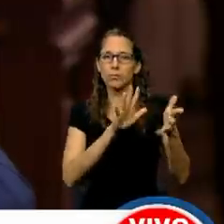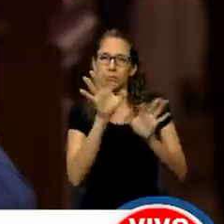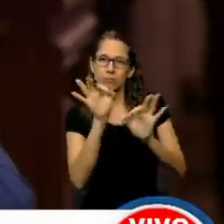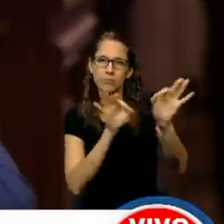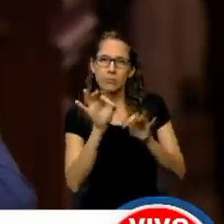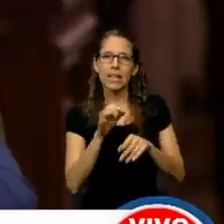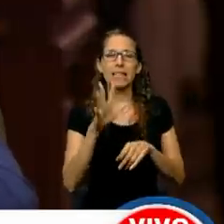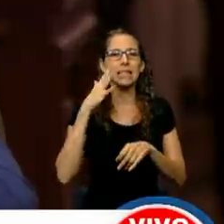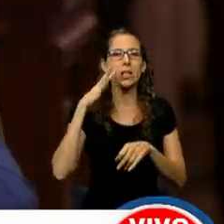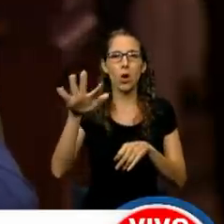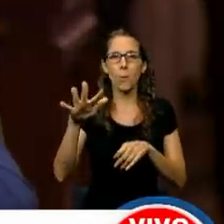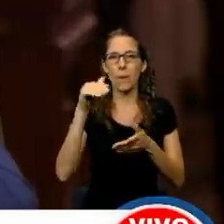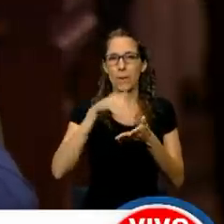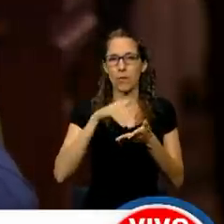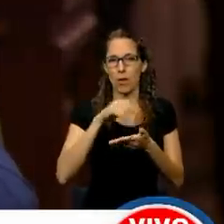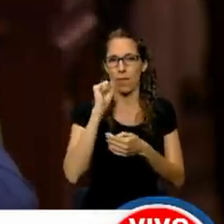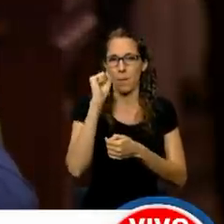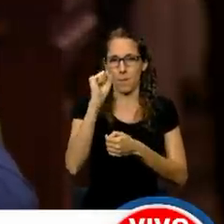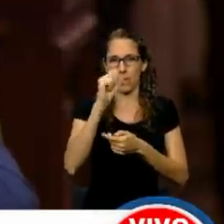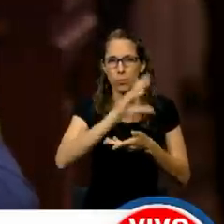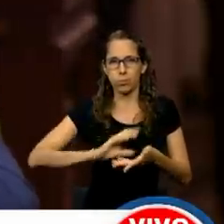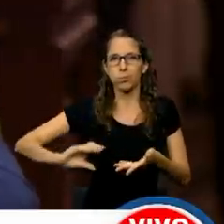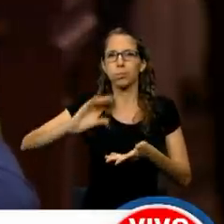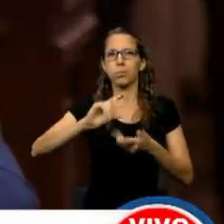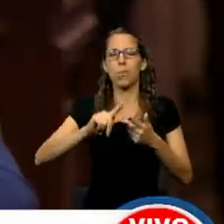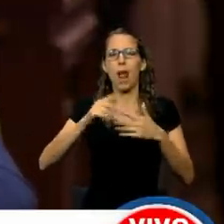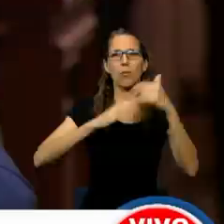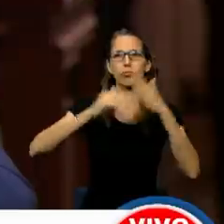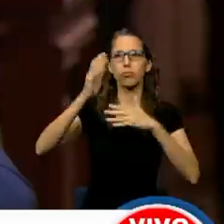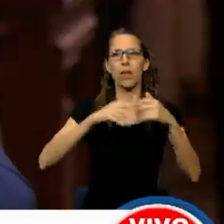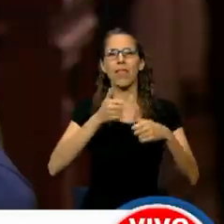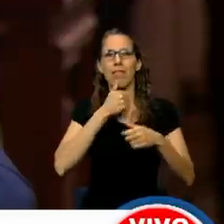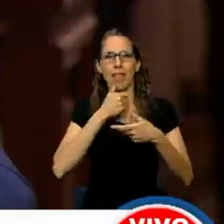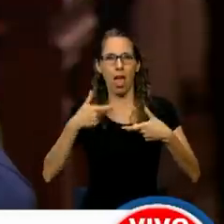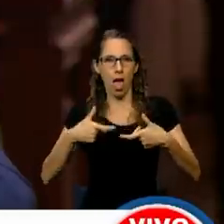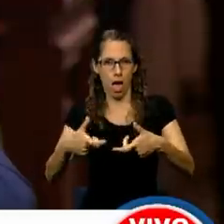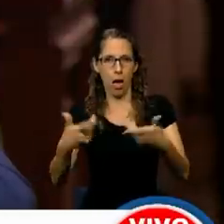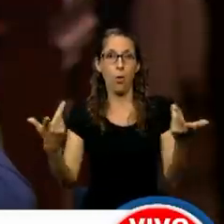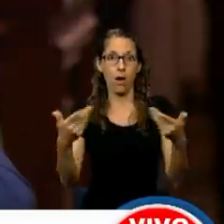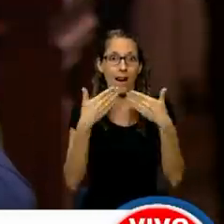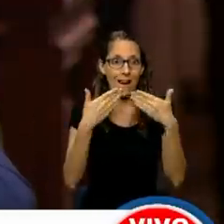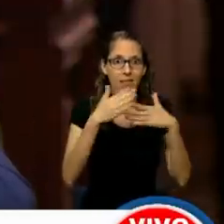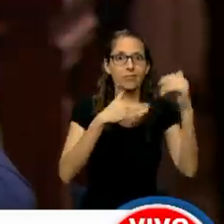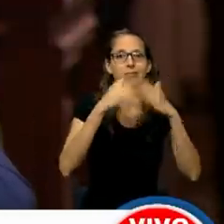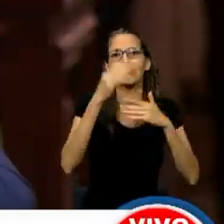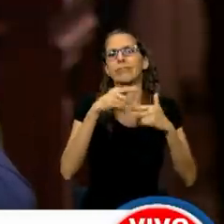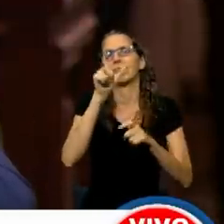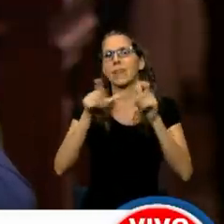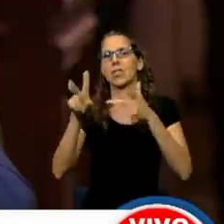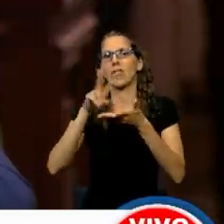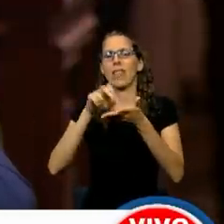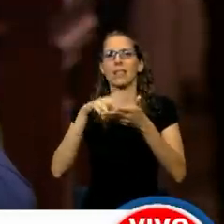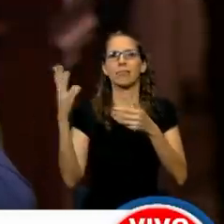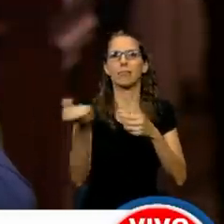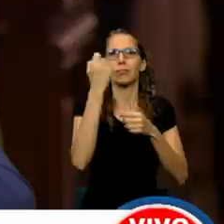millones de pesos destinados a obras de agua y saneamiento que son salteños que van a poder tener acceso al agua que no lo